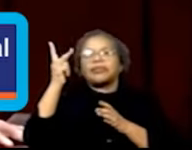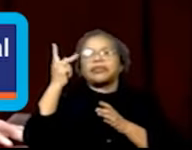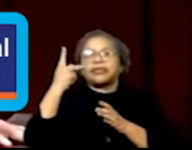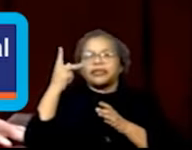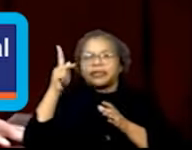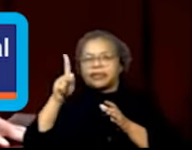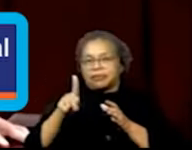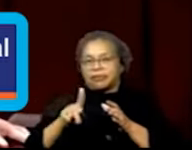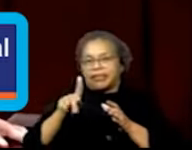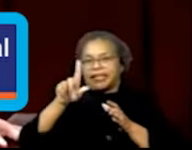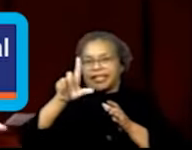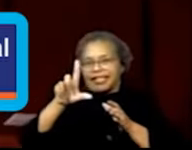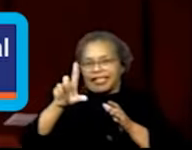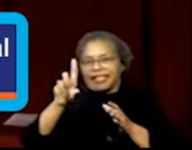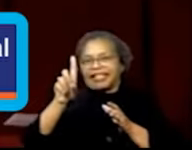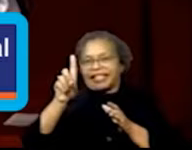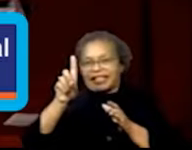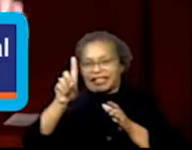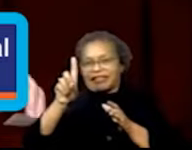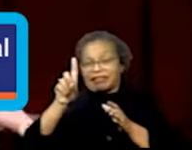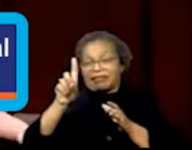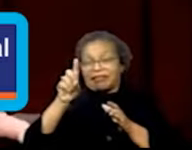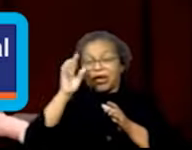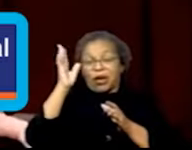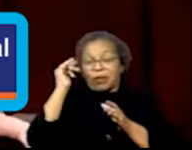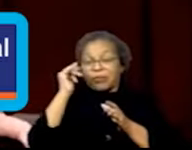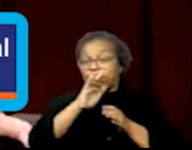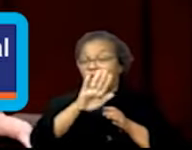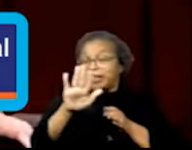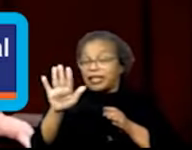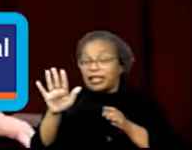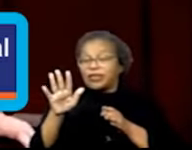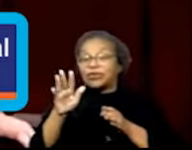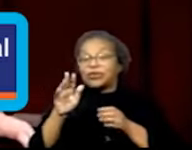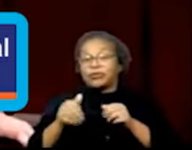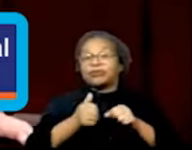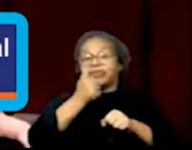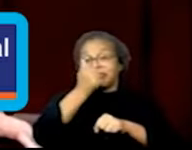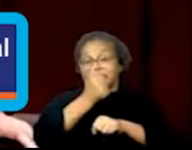leyes que han transformado todo el sistema jurídico de la República Dominicana